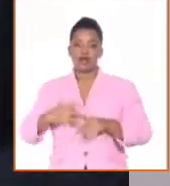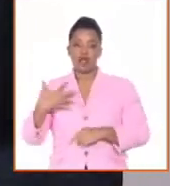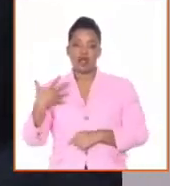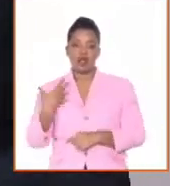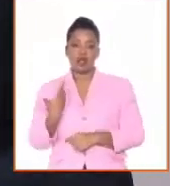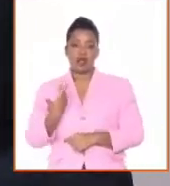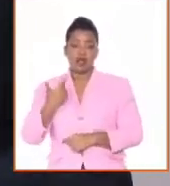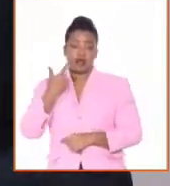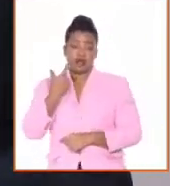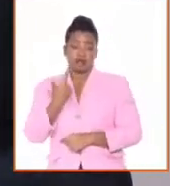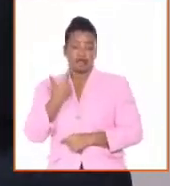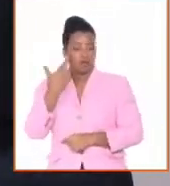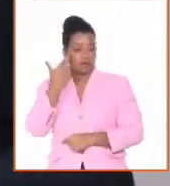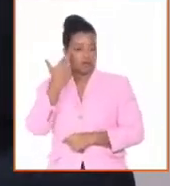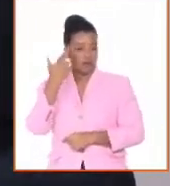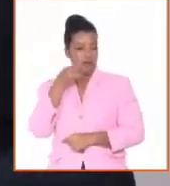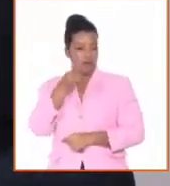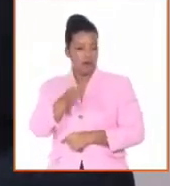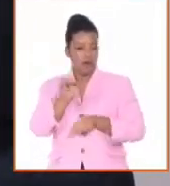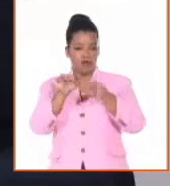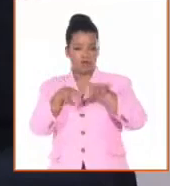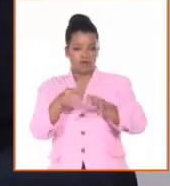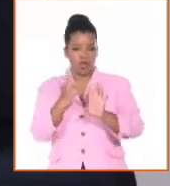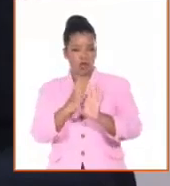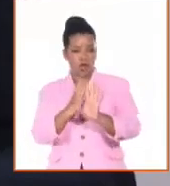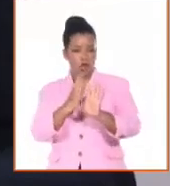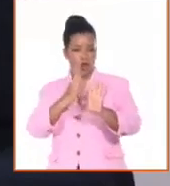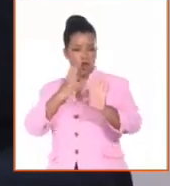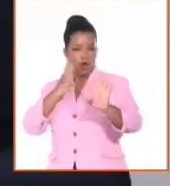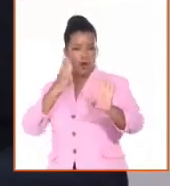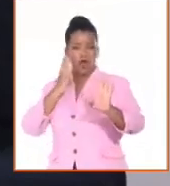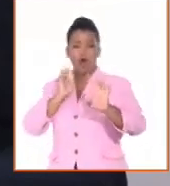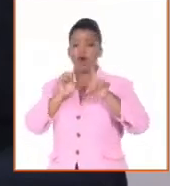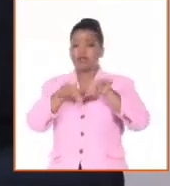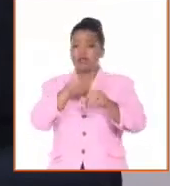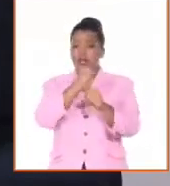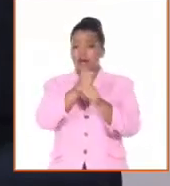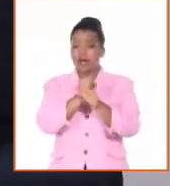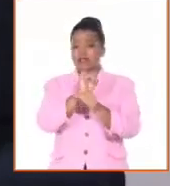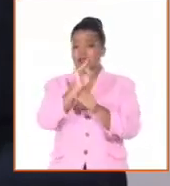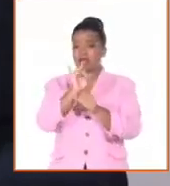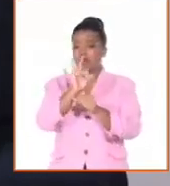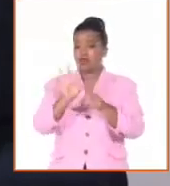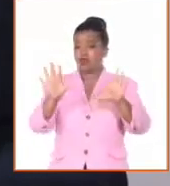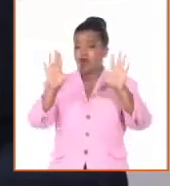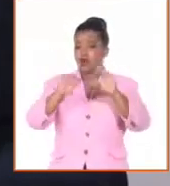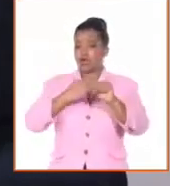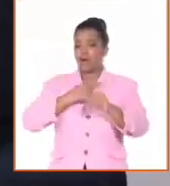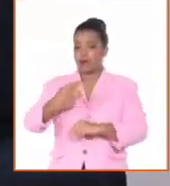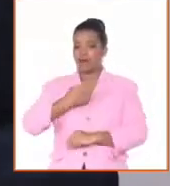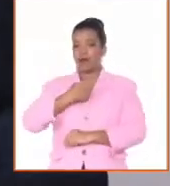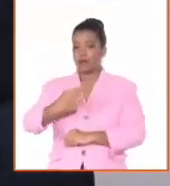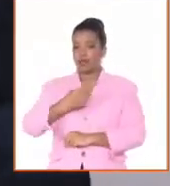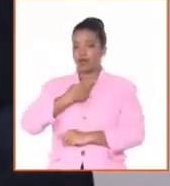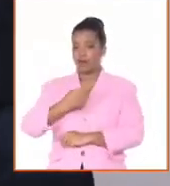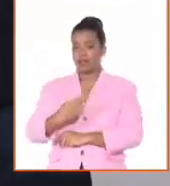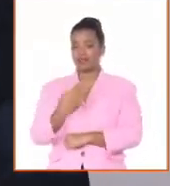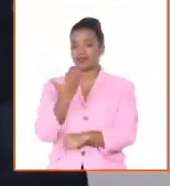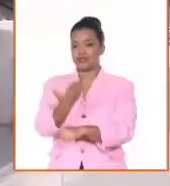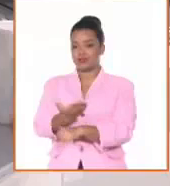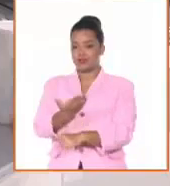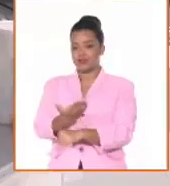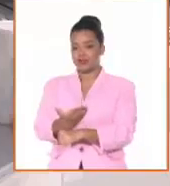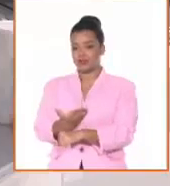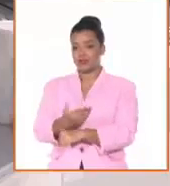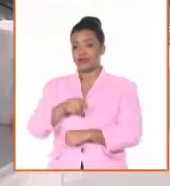en un cúmulo de personas allí las oficinas están trabajando hasta las siete hasta las ocho de la noche dando respuesta a la solicitud de los servicios y realmente